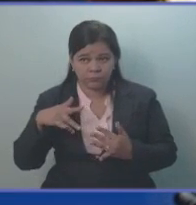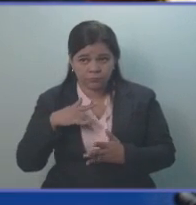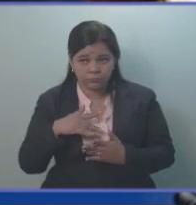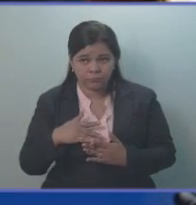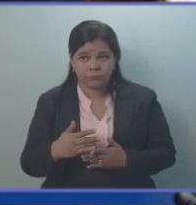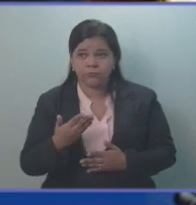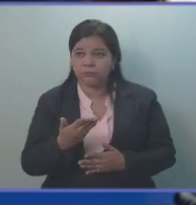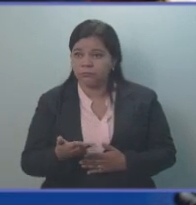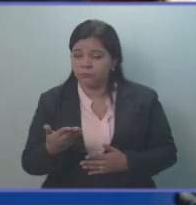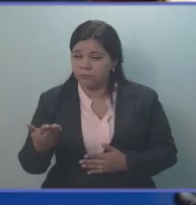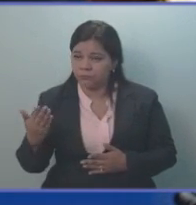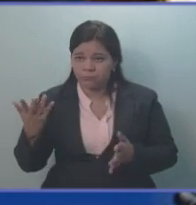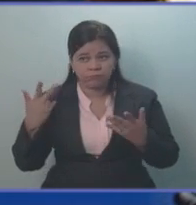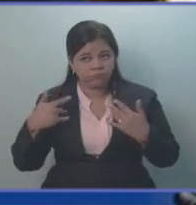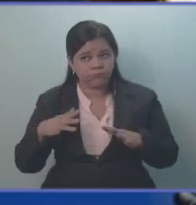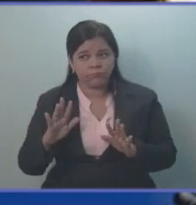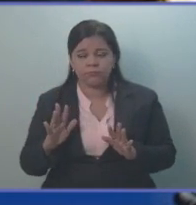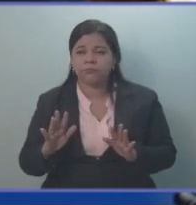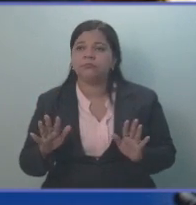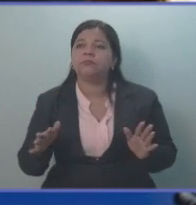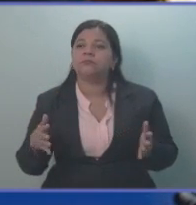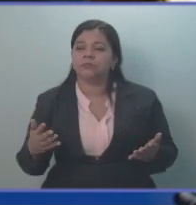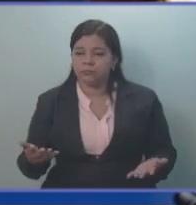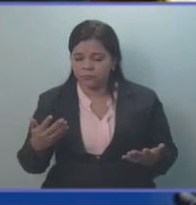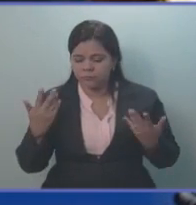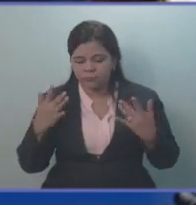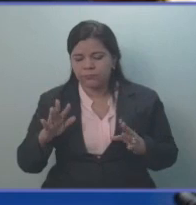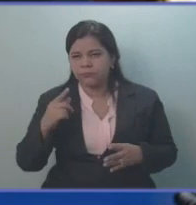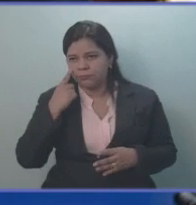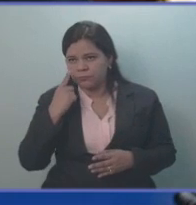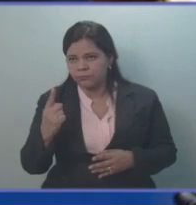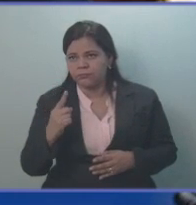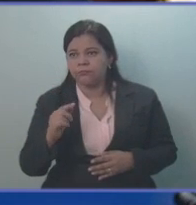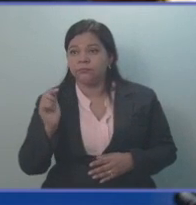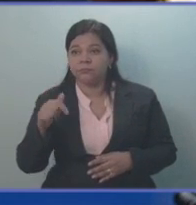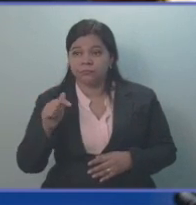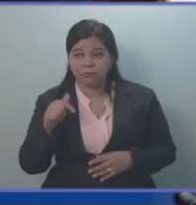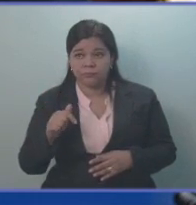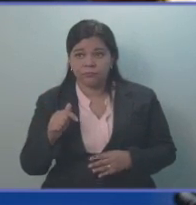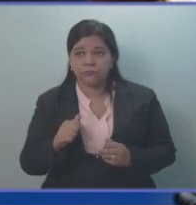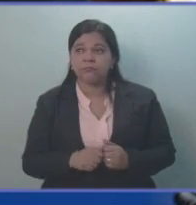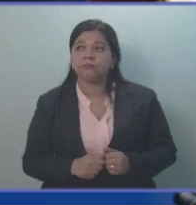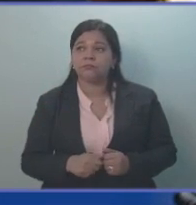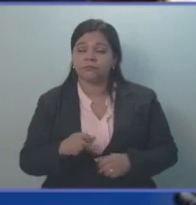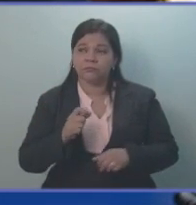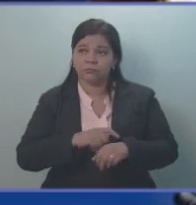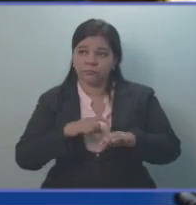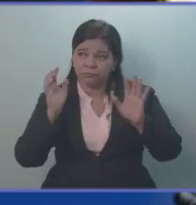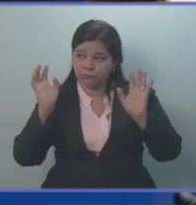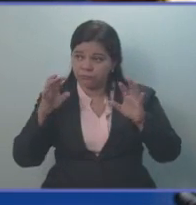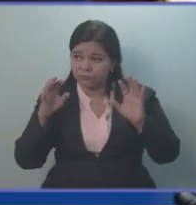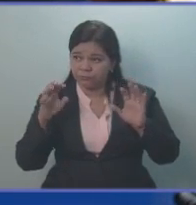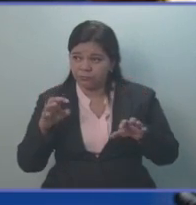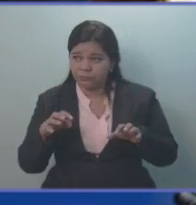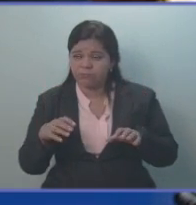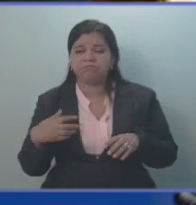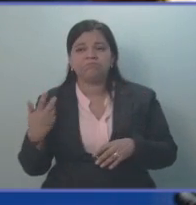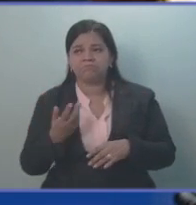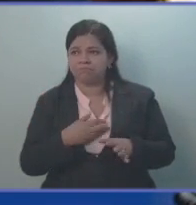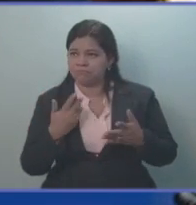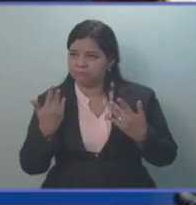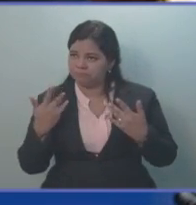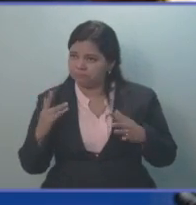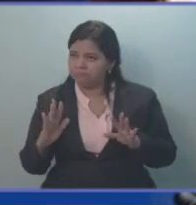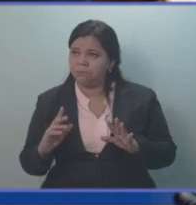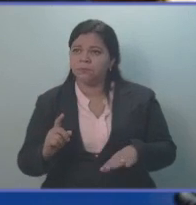recursos naturales, porque ya vemos el efecto. Este invierno, pues lamentablemente hemos tenido un periodo